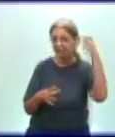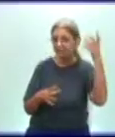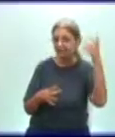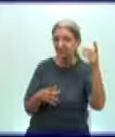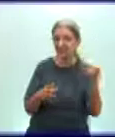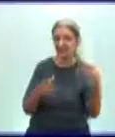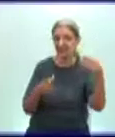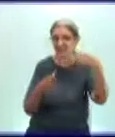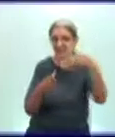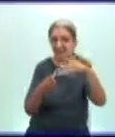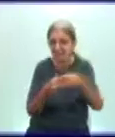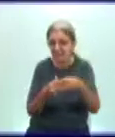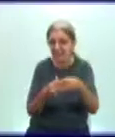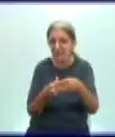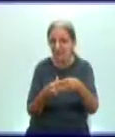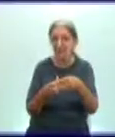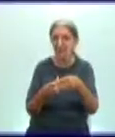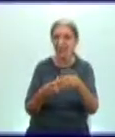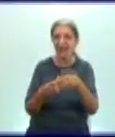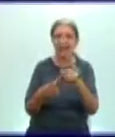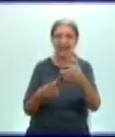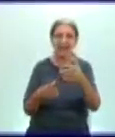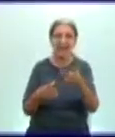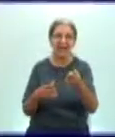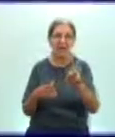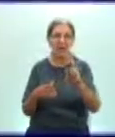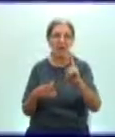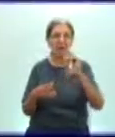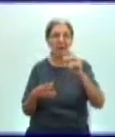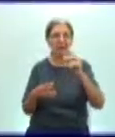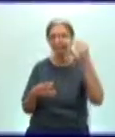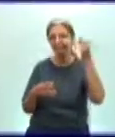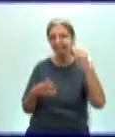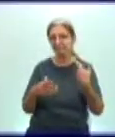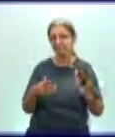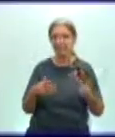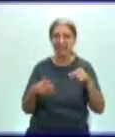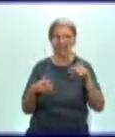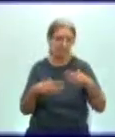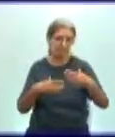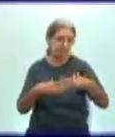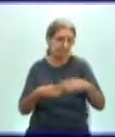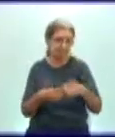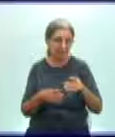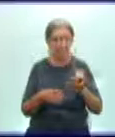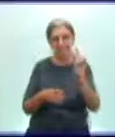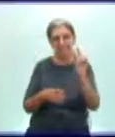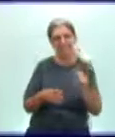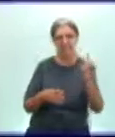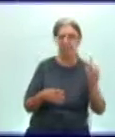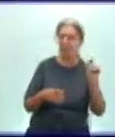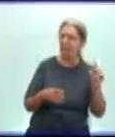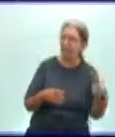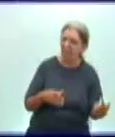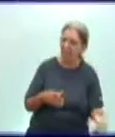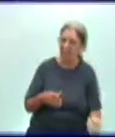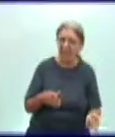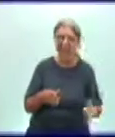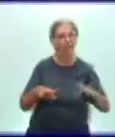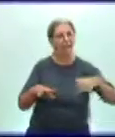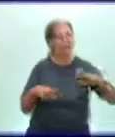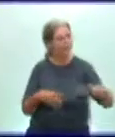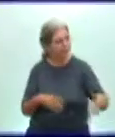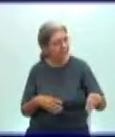conoció a Laura Farina. Mire, en esta introducción nos plantean los personajes y todo lo demás. Aproveche estas introducciones y